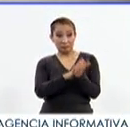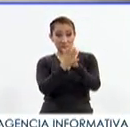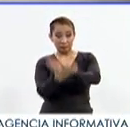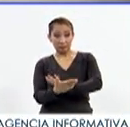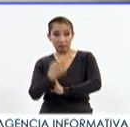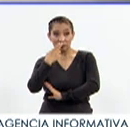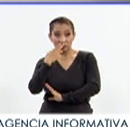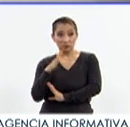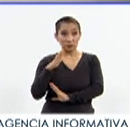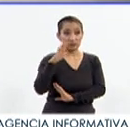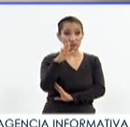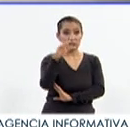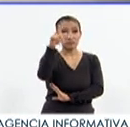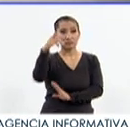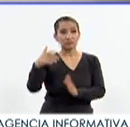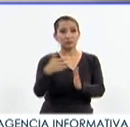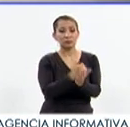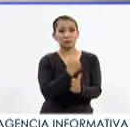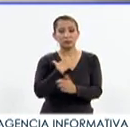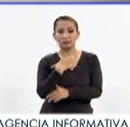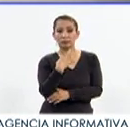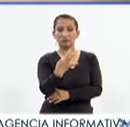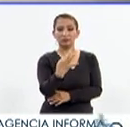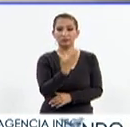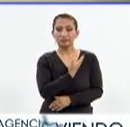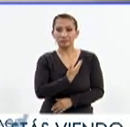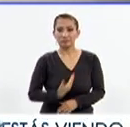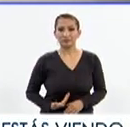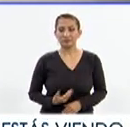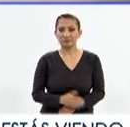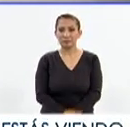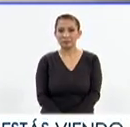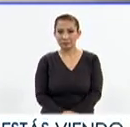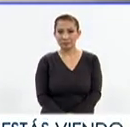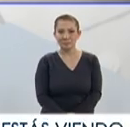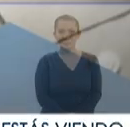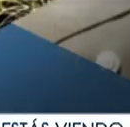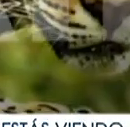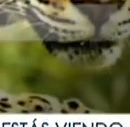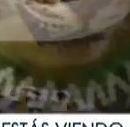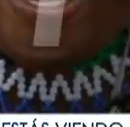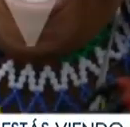votos, convirtiendo a Adolf Hitler en el ganador de las elecciones.